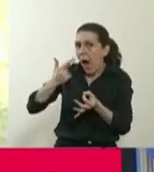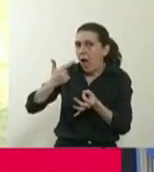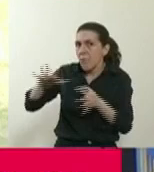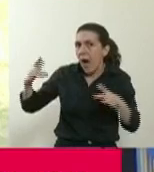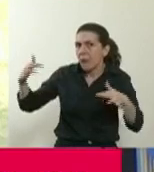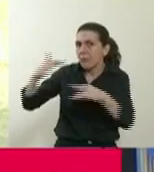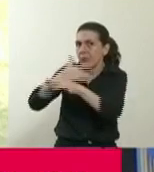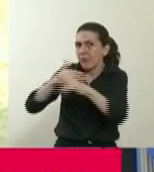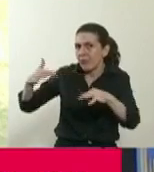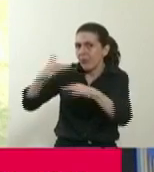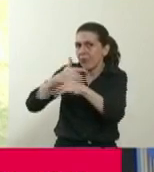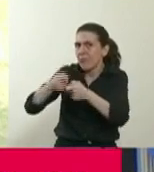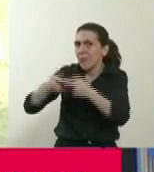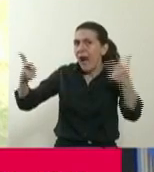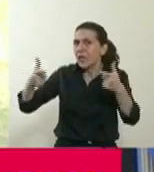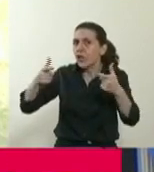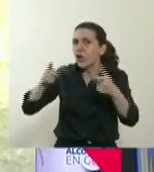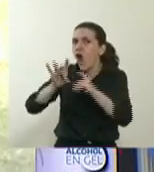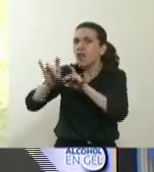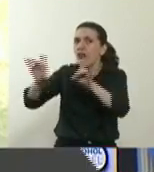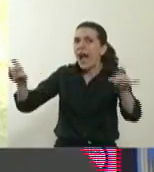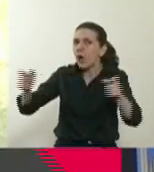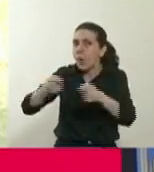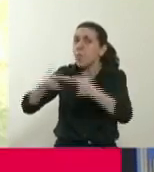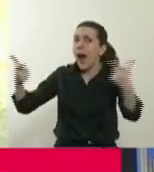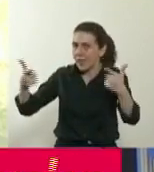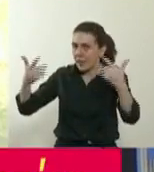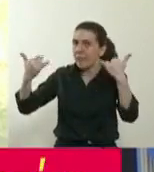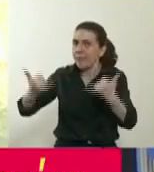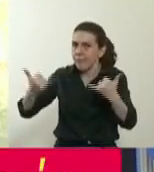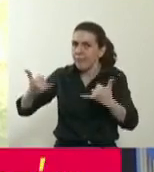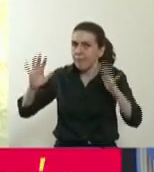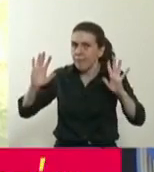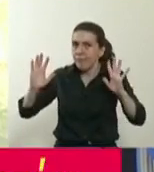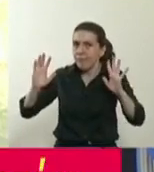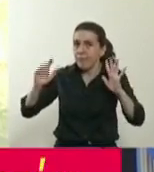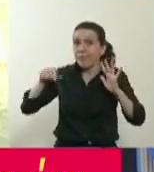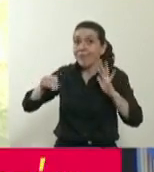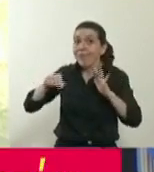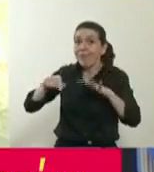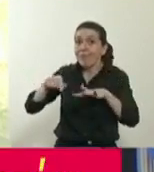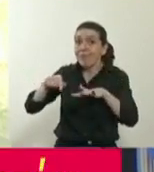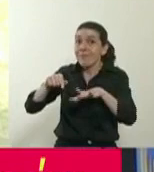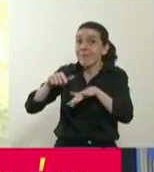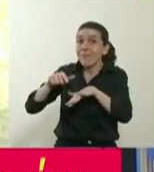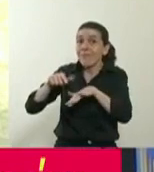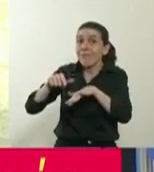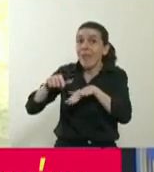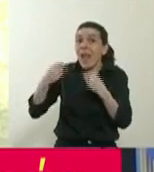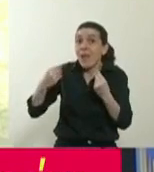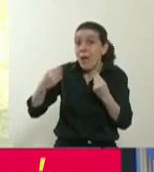una mayor cantidad de contagios. Y todo esto ocurre y consecuentemente genera